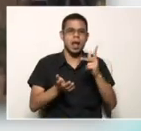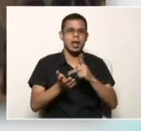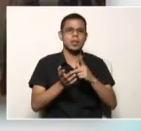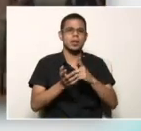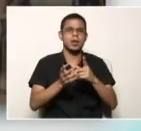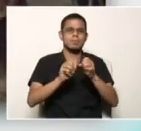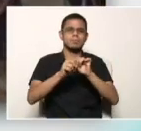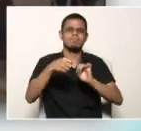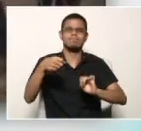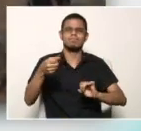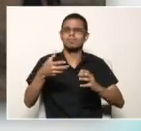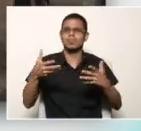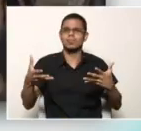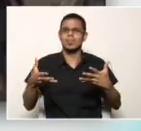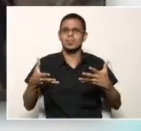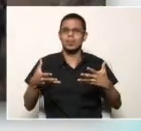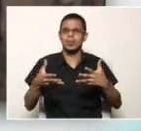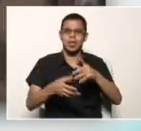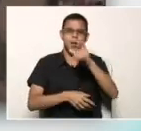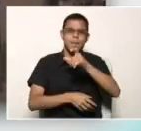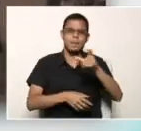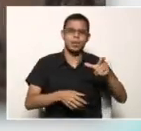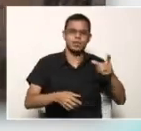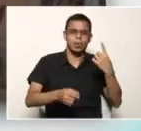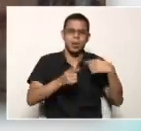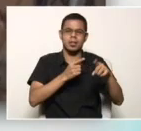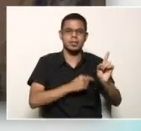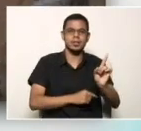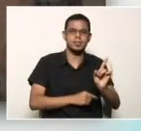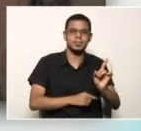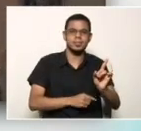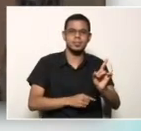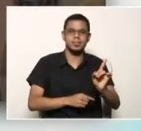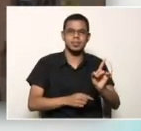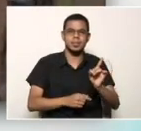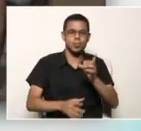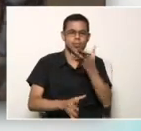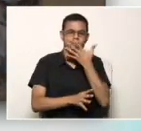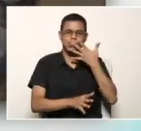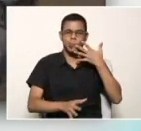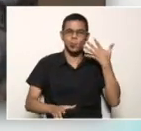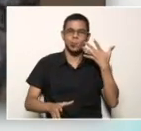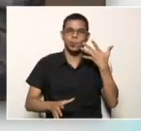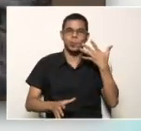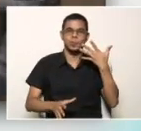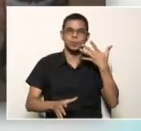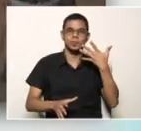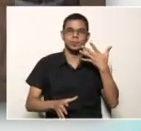Satisfactorio que